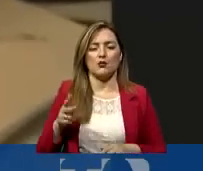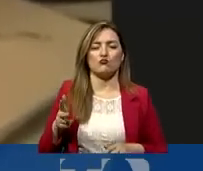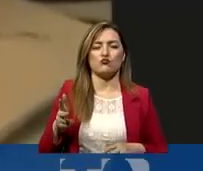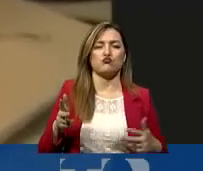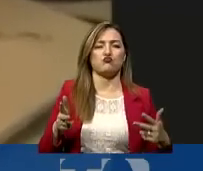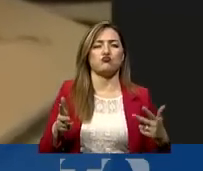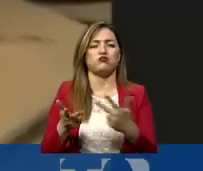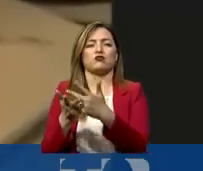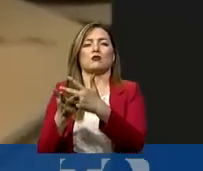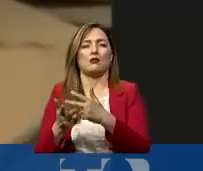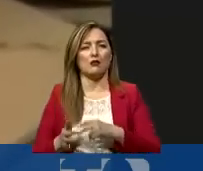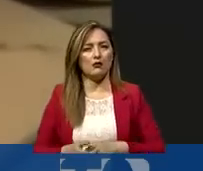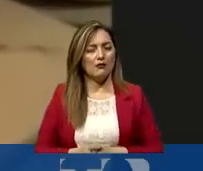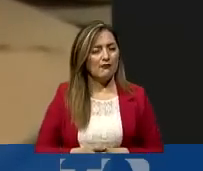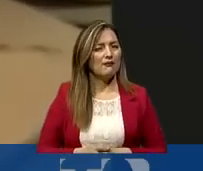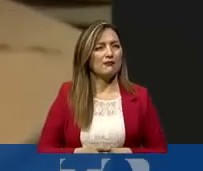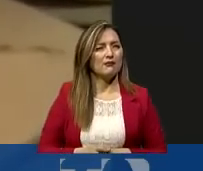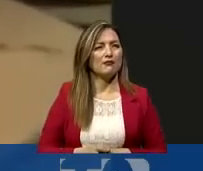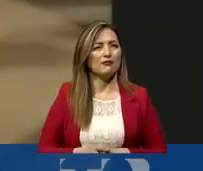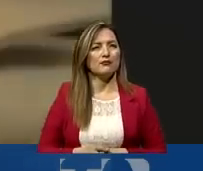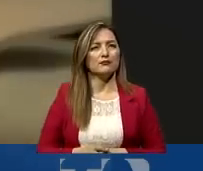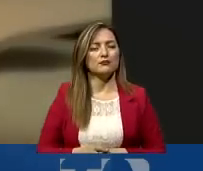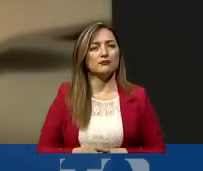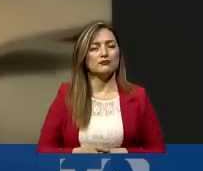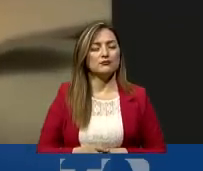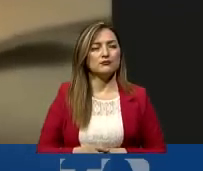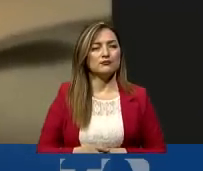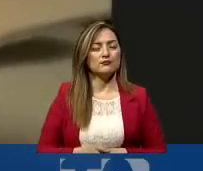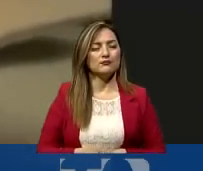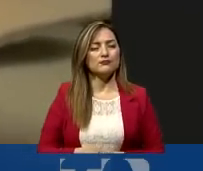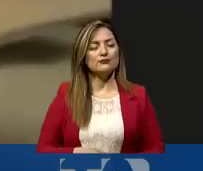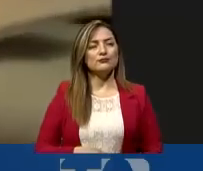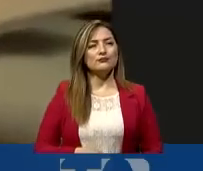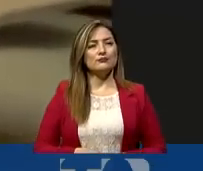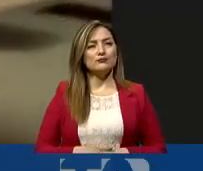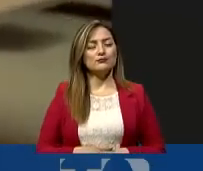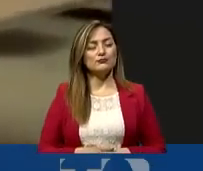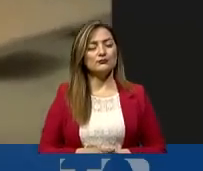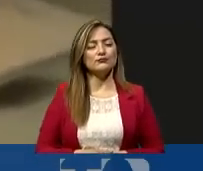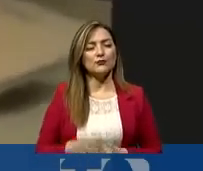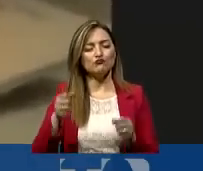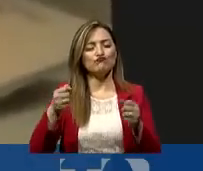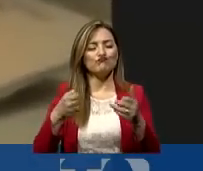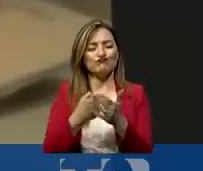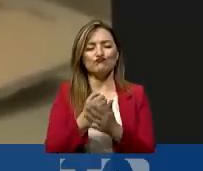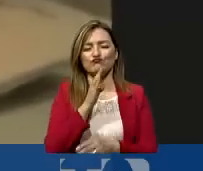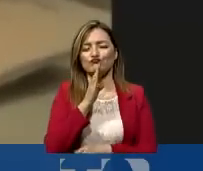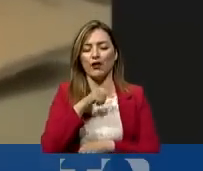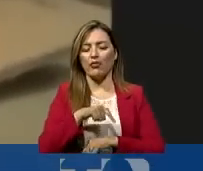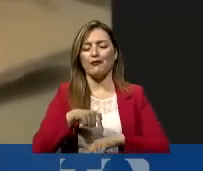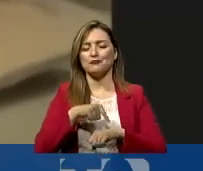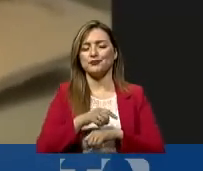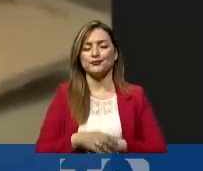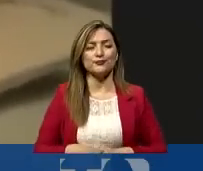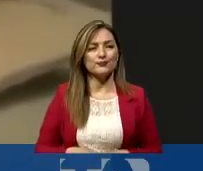es entraría como responsable solidaria. Y por lo general los accidentes de tránsito sí duran bastante tiempo.